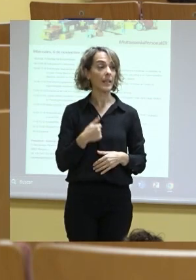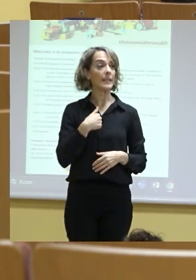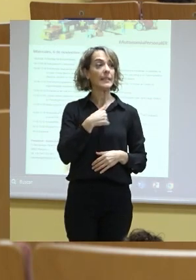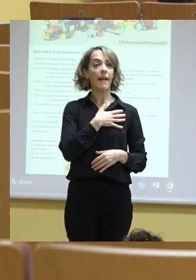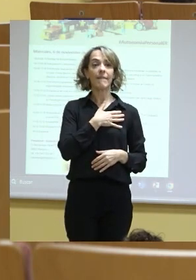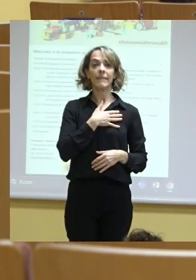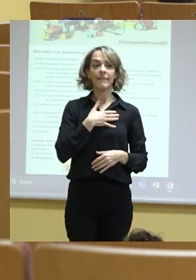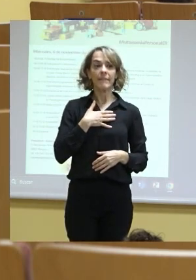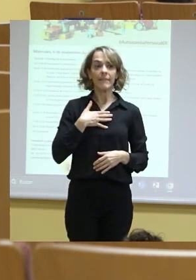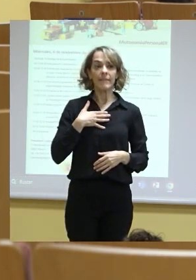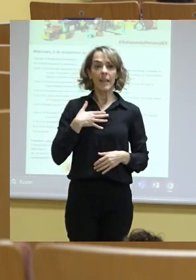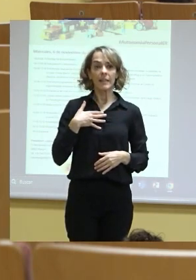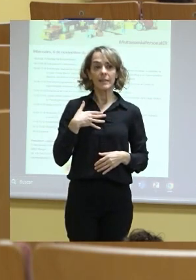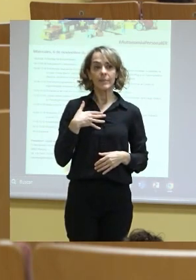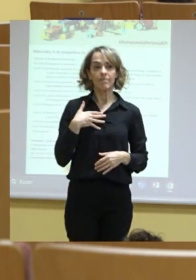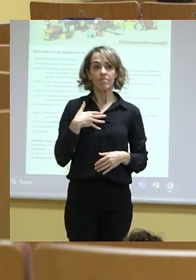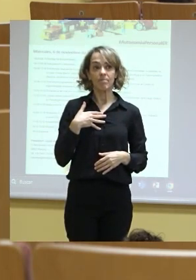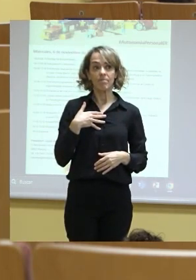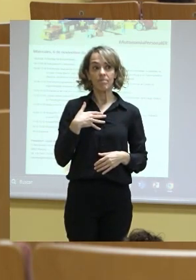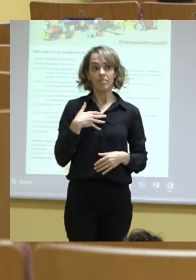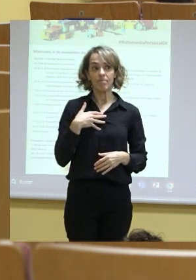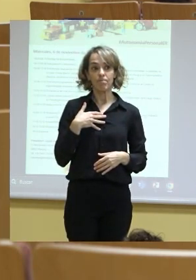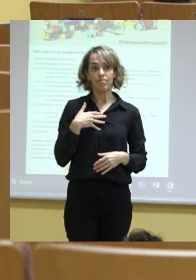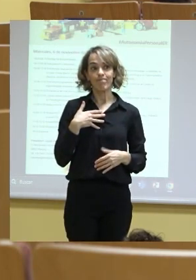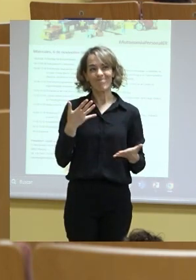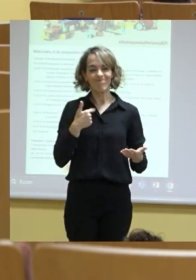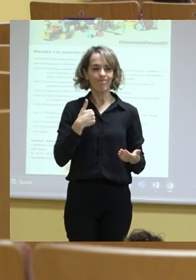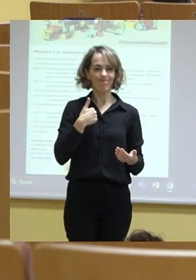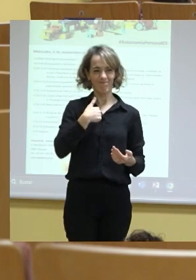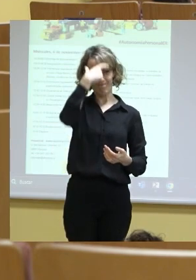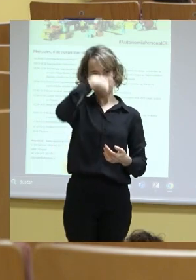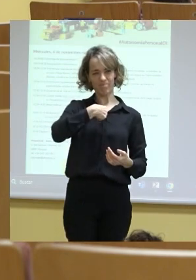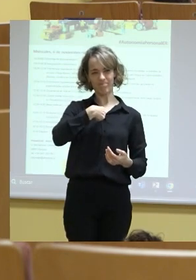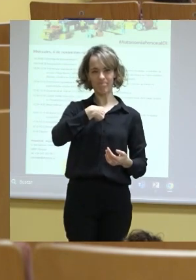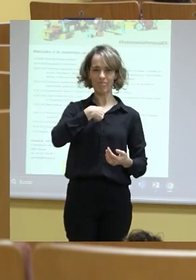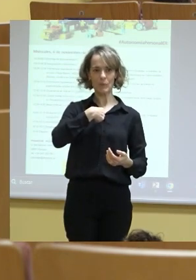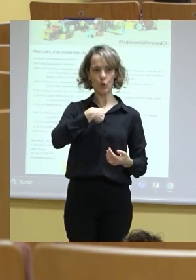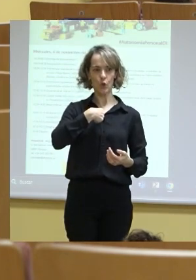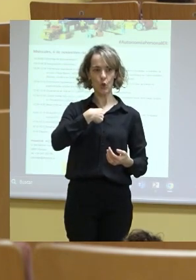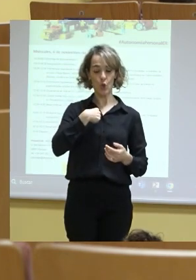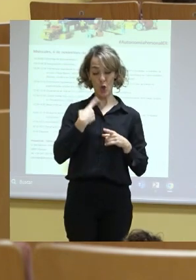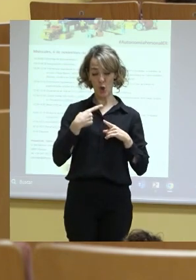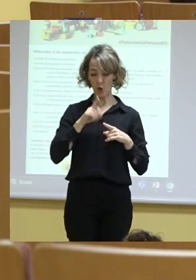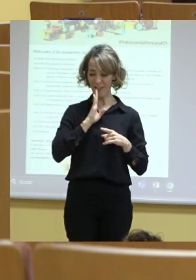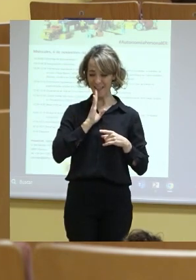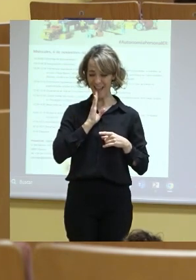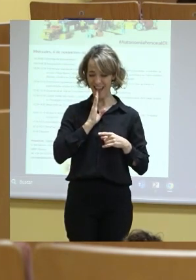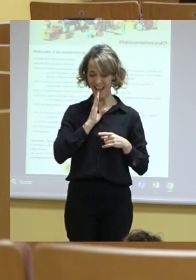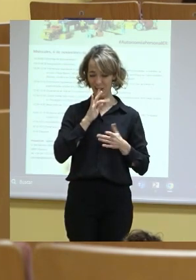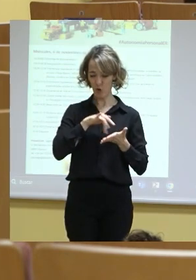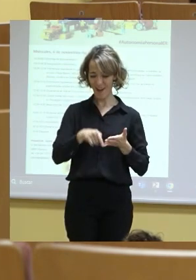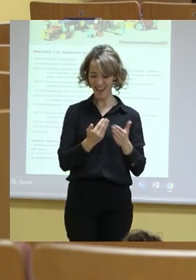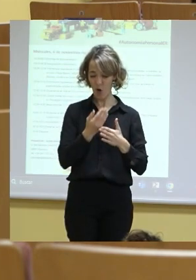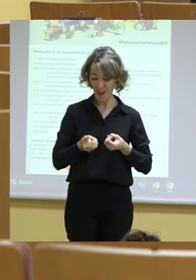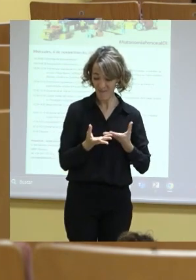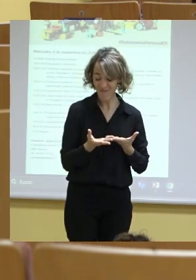Quisiera en este momento, y ya yo no soy mucho de manifestar estas cosas en jornadas, pero bueno, creo